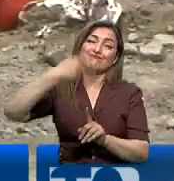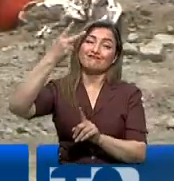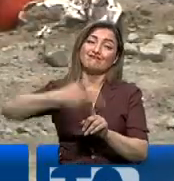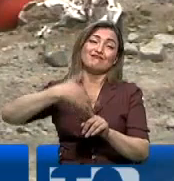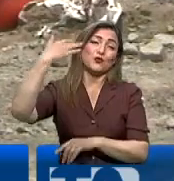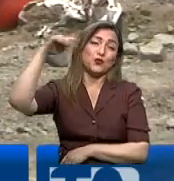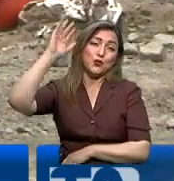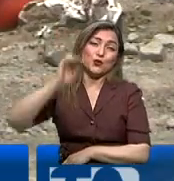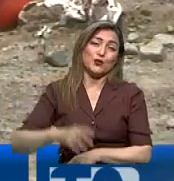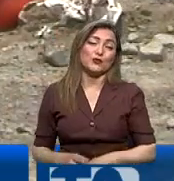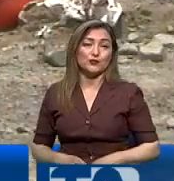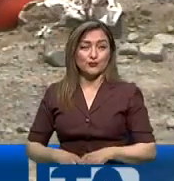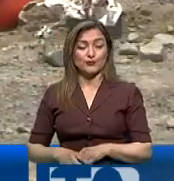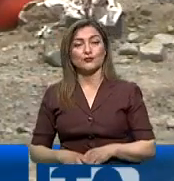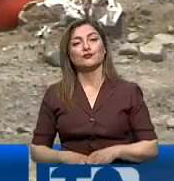los vecinos.